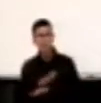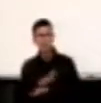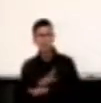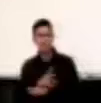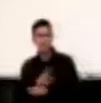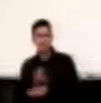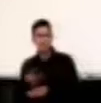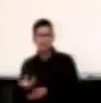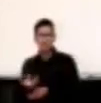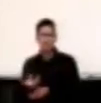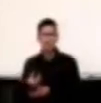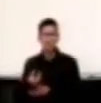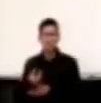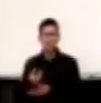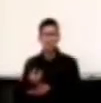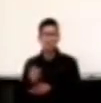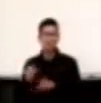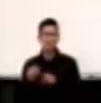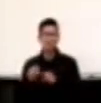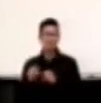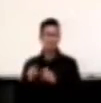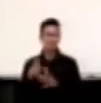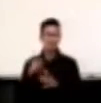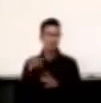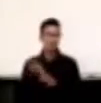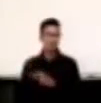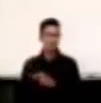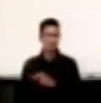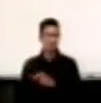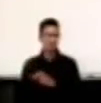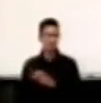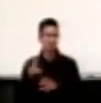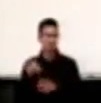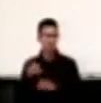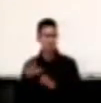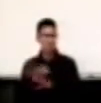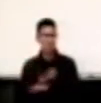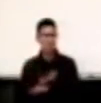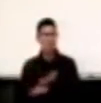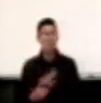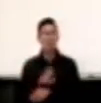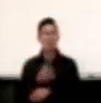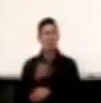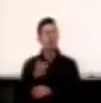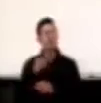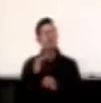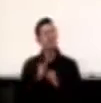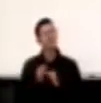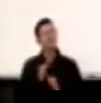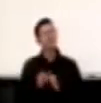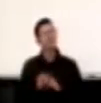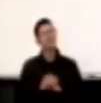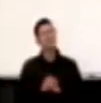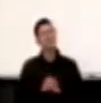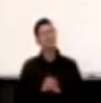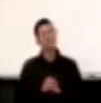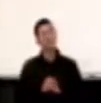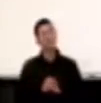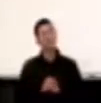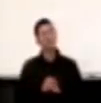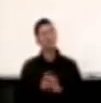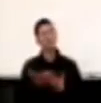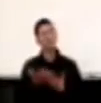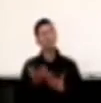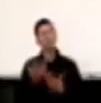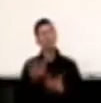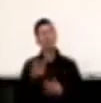sistema electoral. ¿A qué voy con esto? Y con esto voy terminando. Regularmente cuando hablamos, por ejemplo